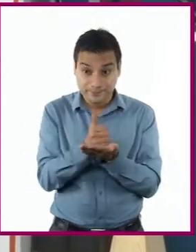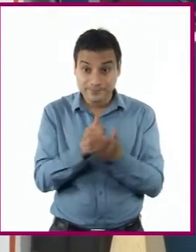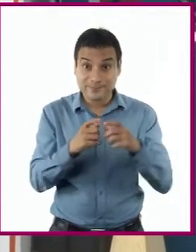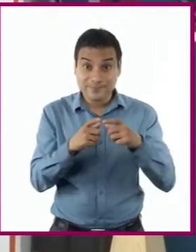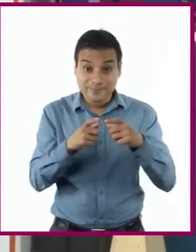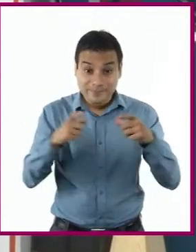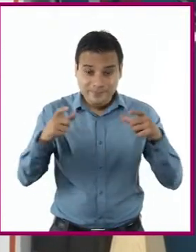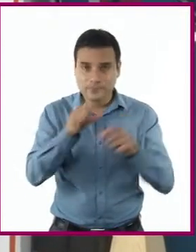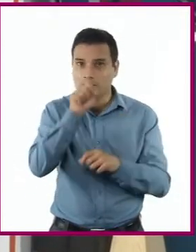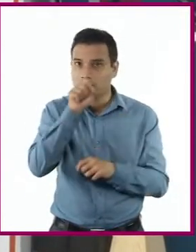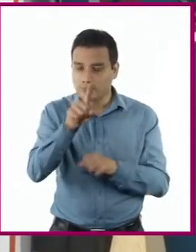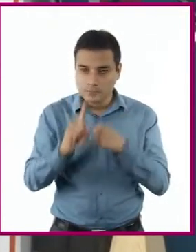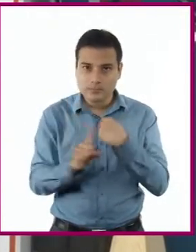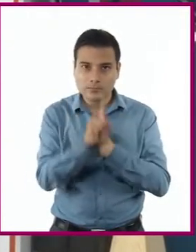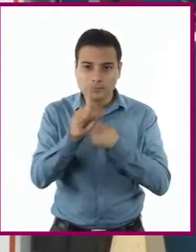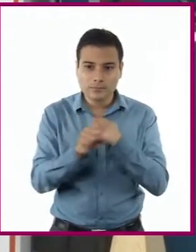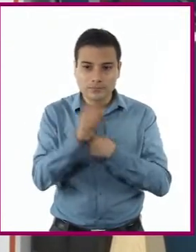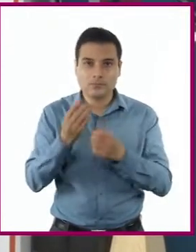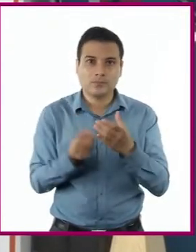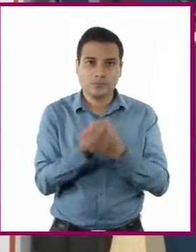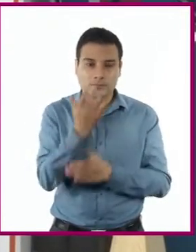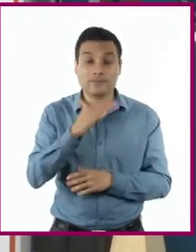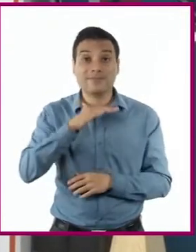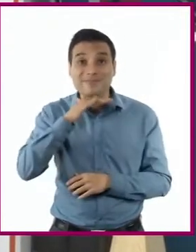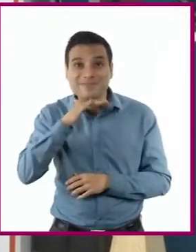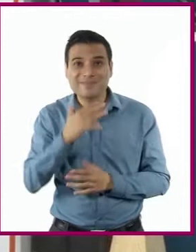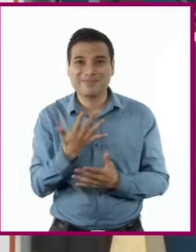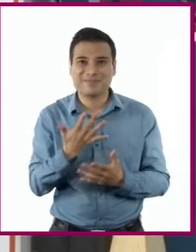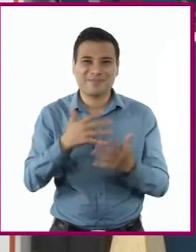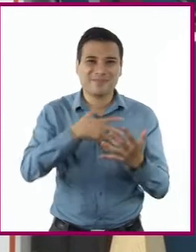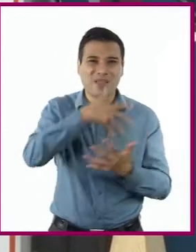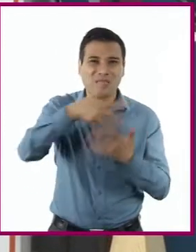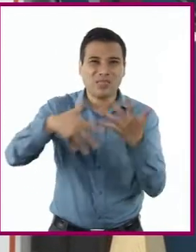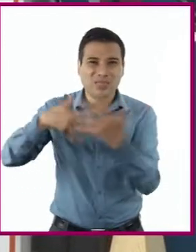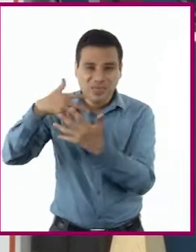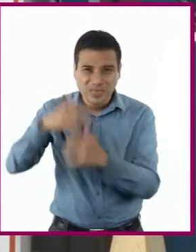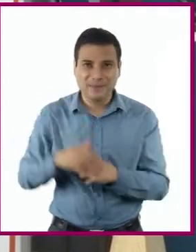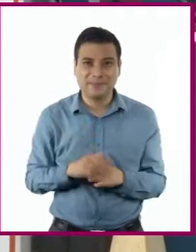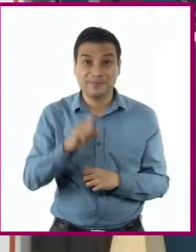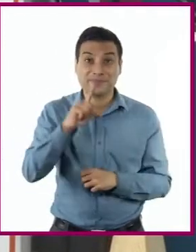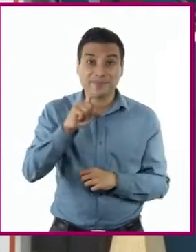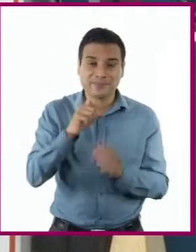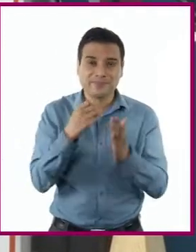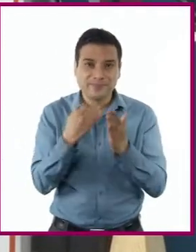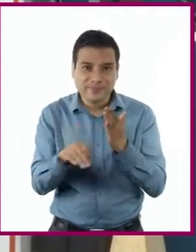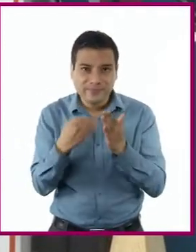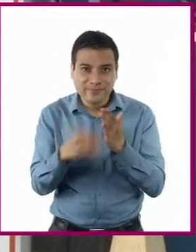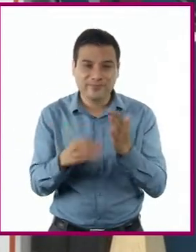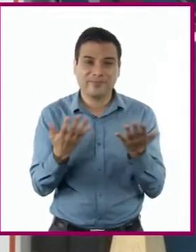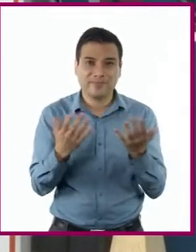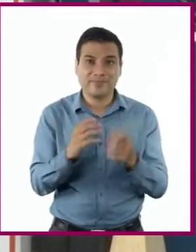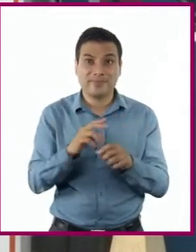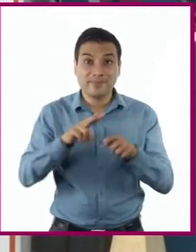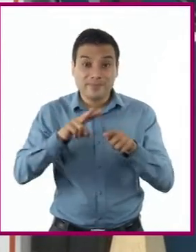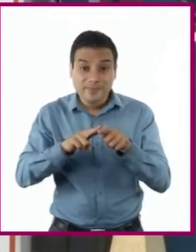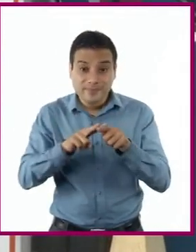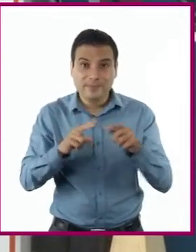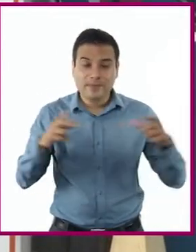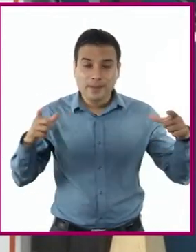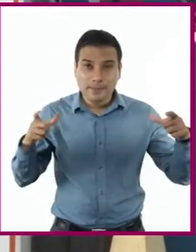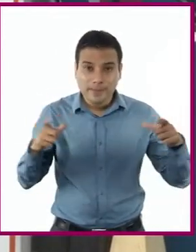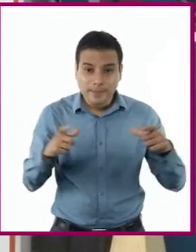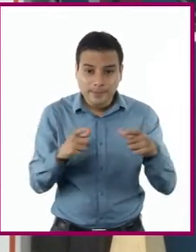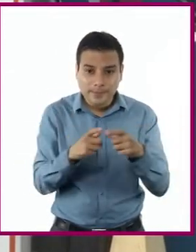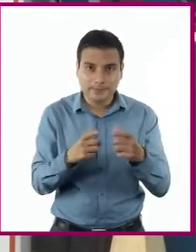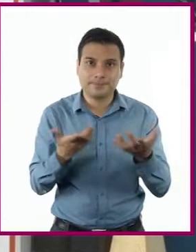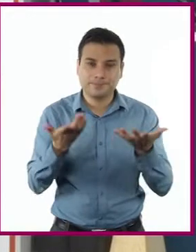también nuevos problemas: la basura, la contaminación, la escasez de agua, la pérdida de áreas verdes ante el avance de la